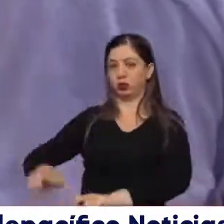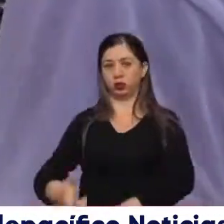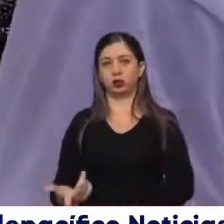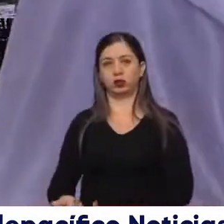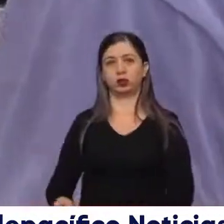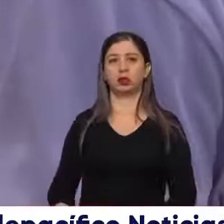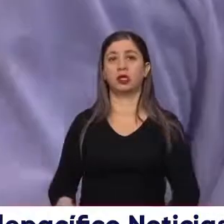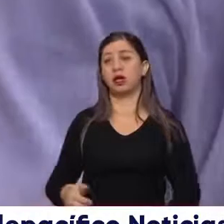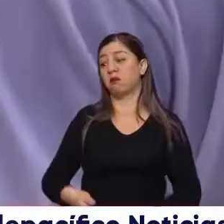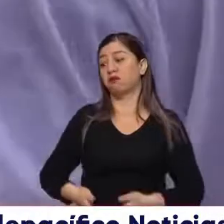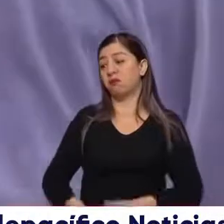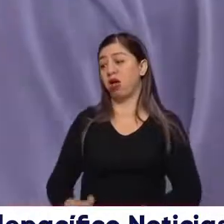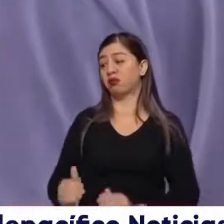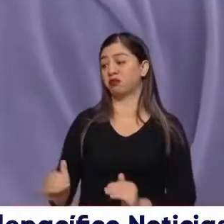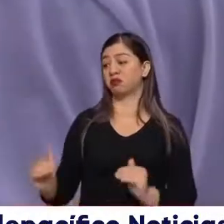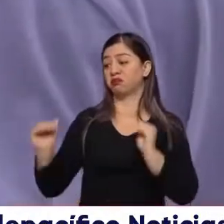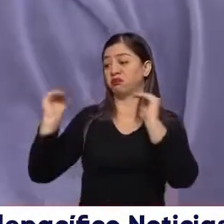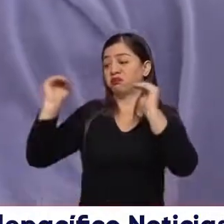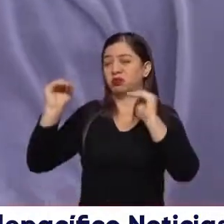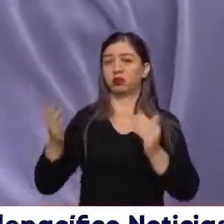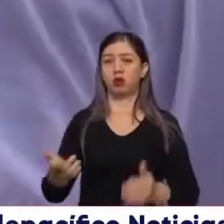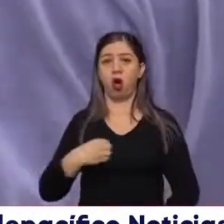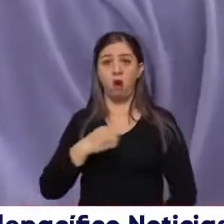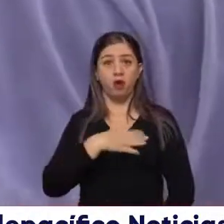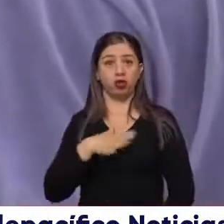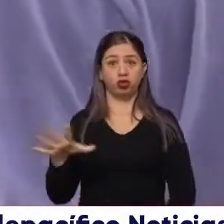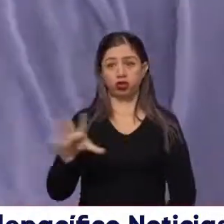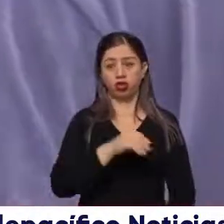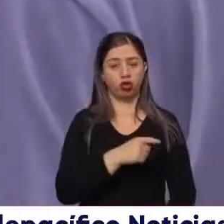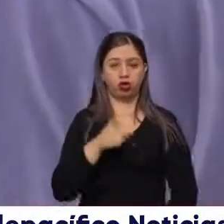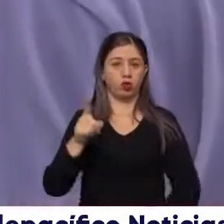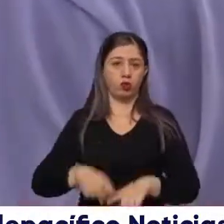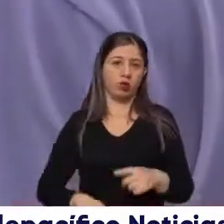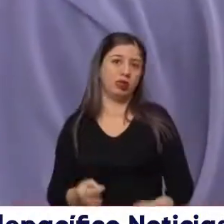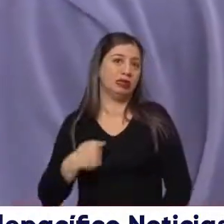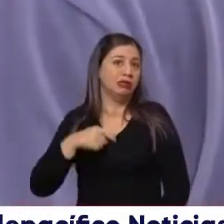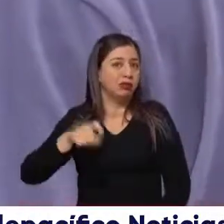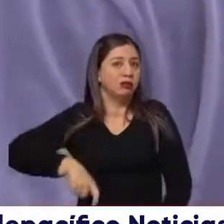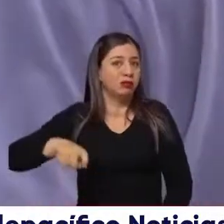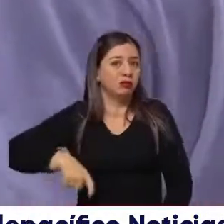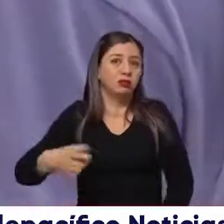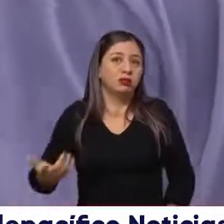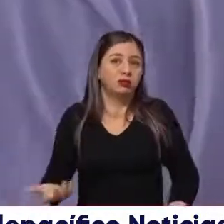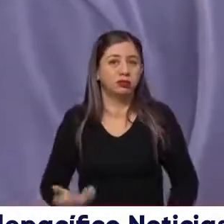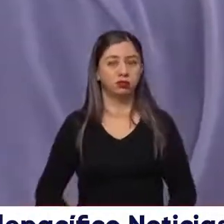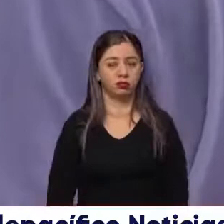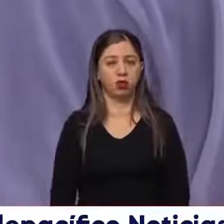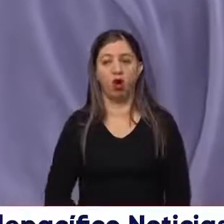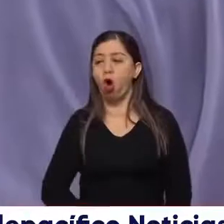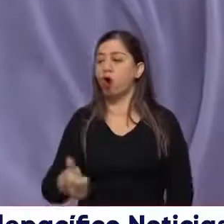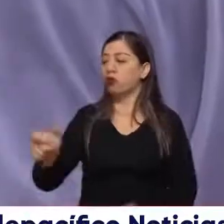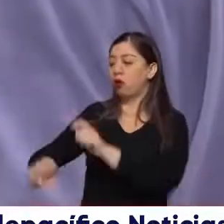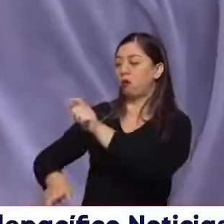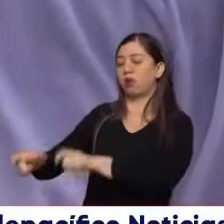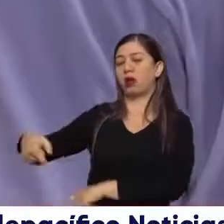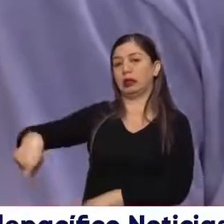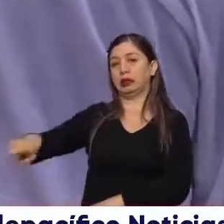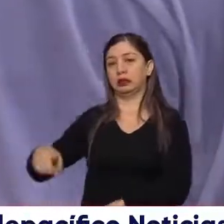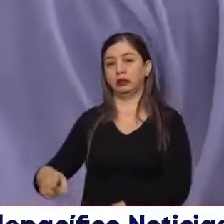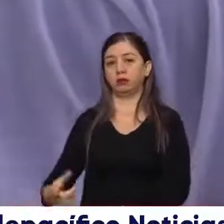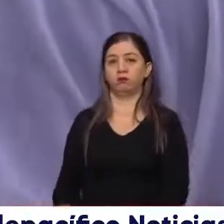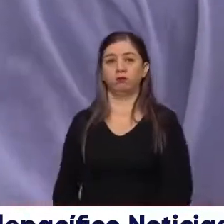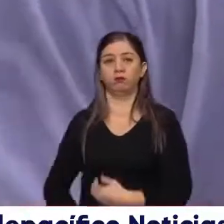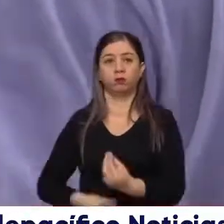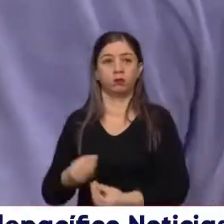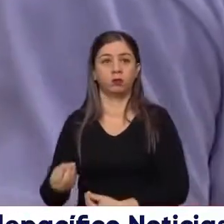nacen en cuna de oro. Todos no tienen la oportunidad. Algunos lo hacemos por necesidades. Otros porque a veces no les da